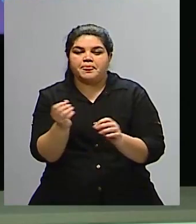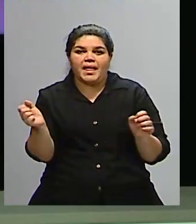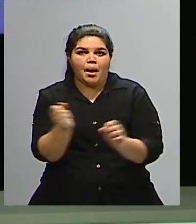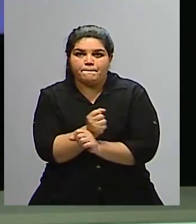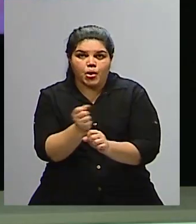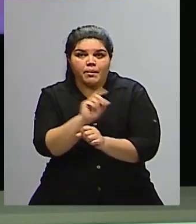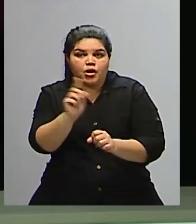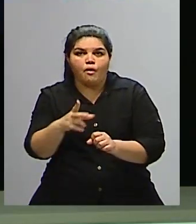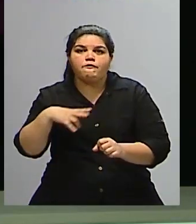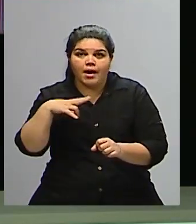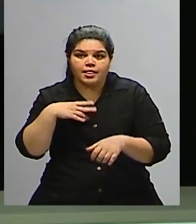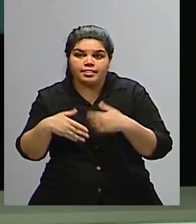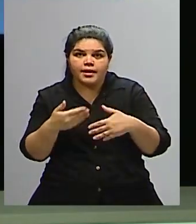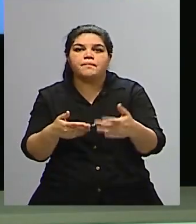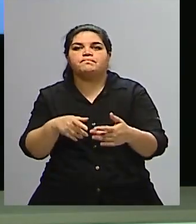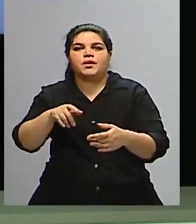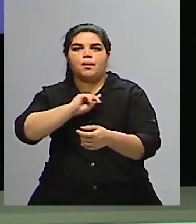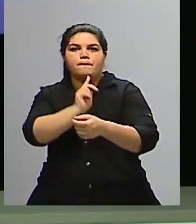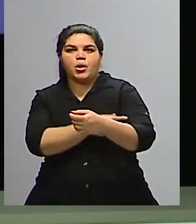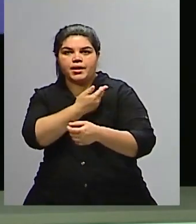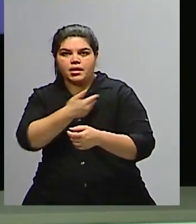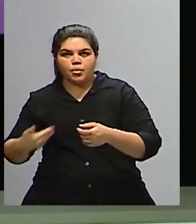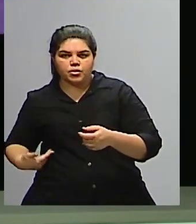época del año 85-89,